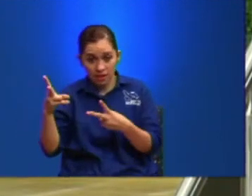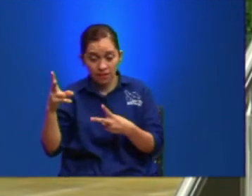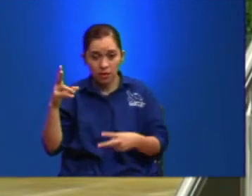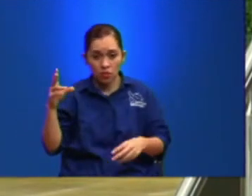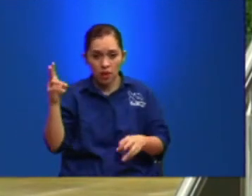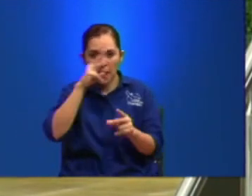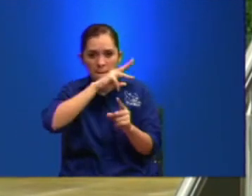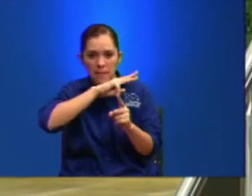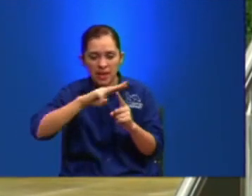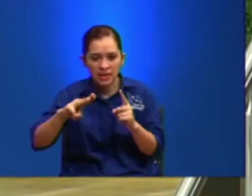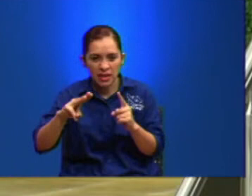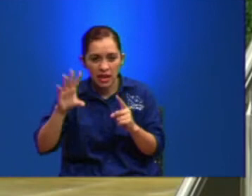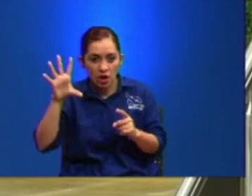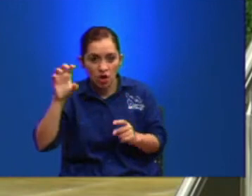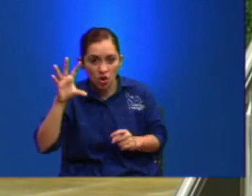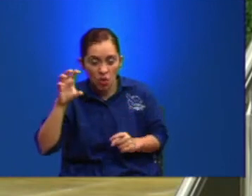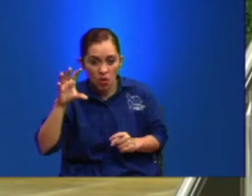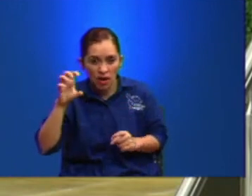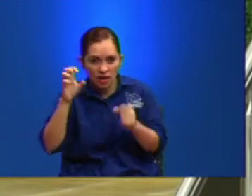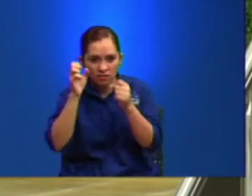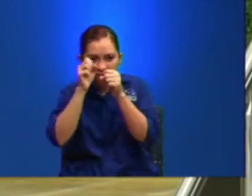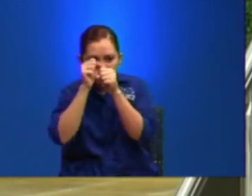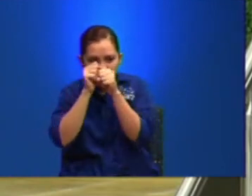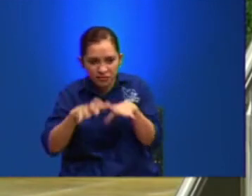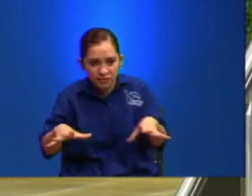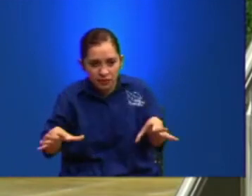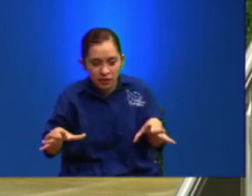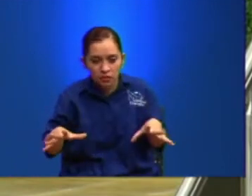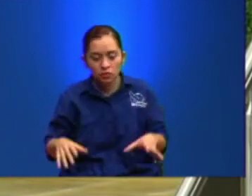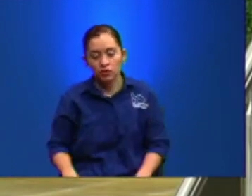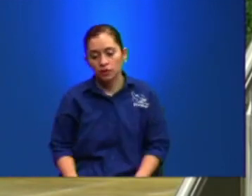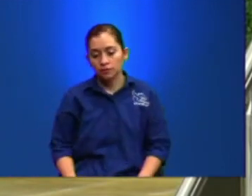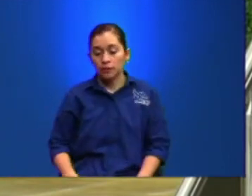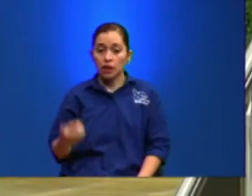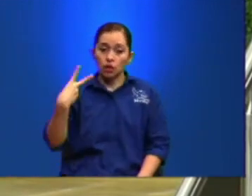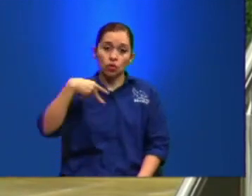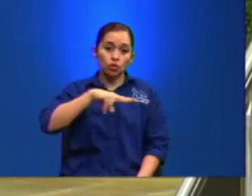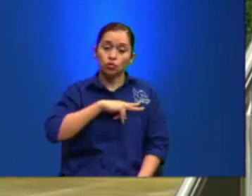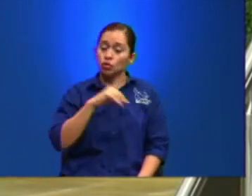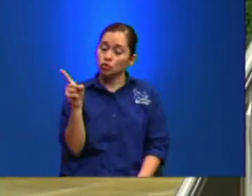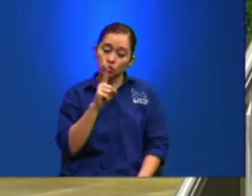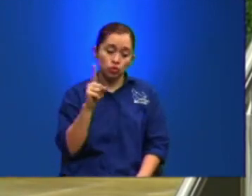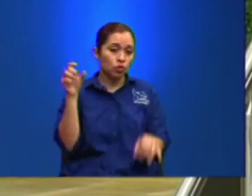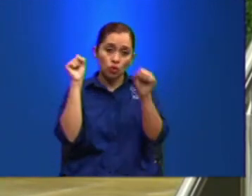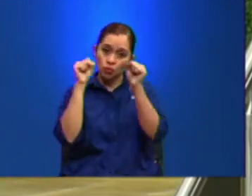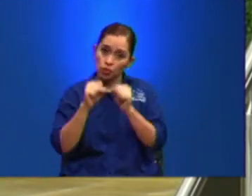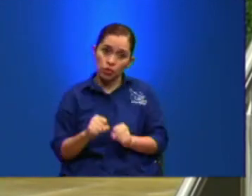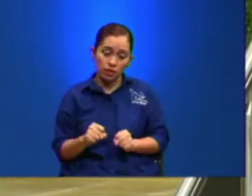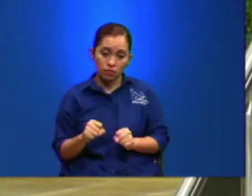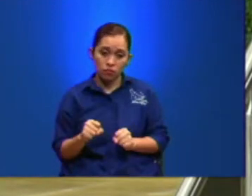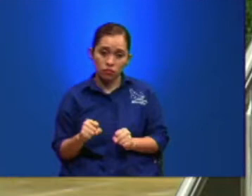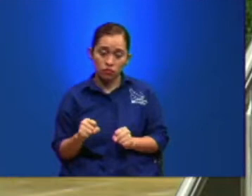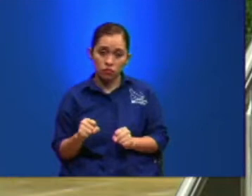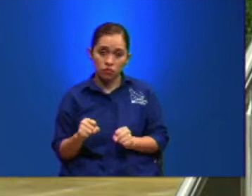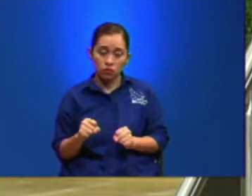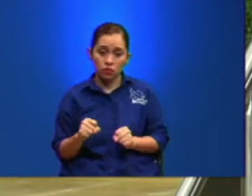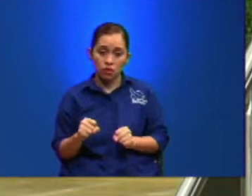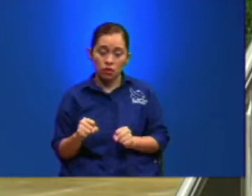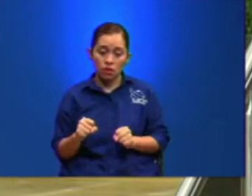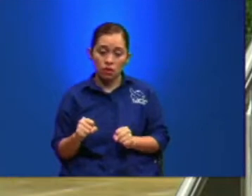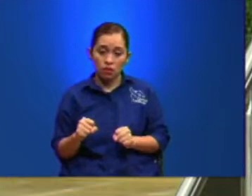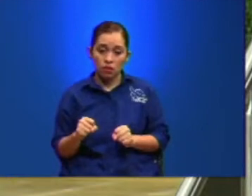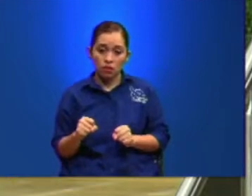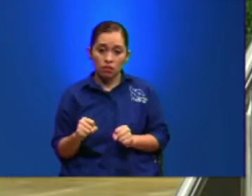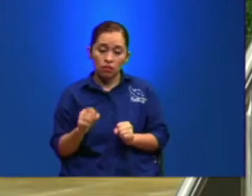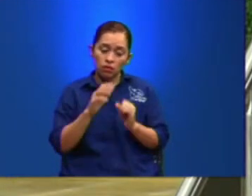no podemos descuidarnos hermanos amados despertemos del sueño porque la